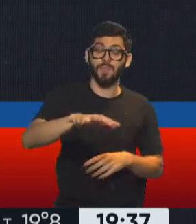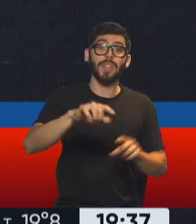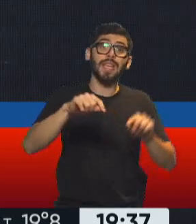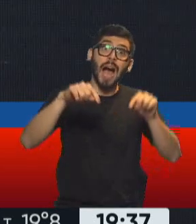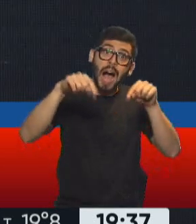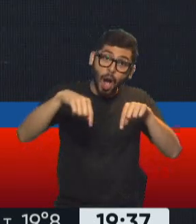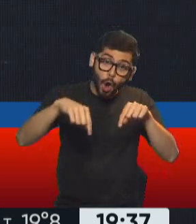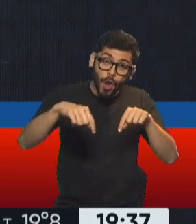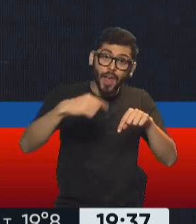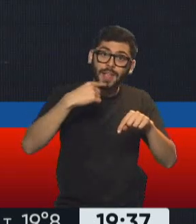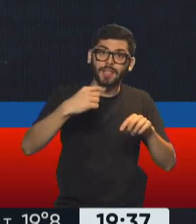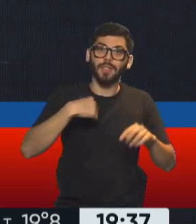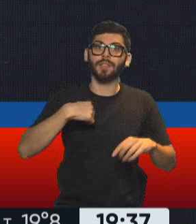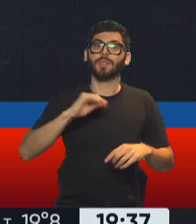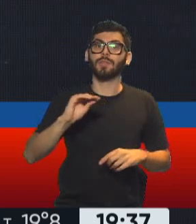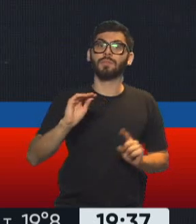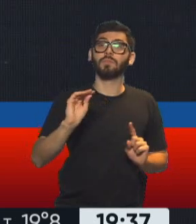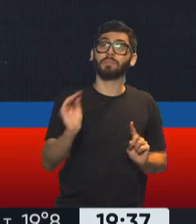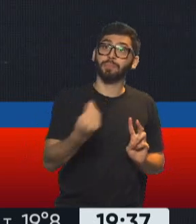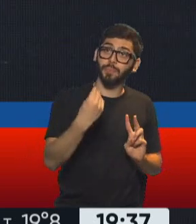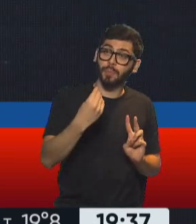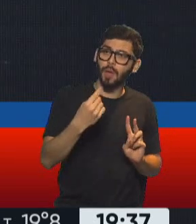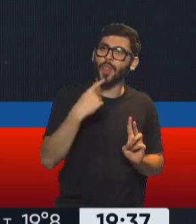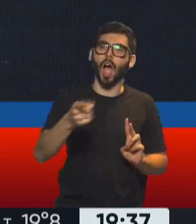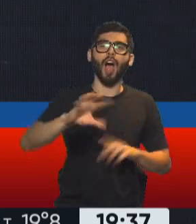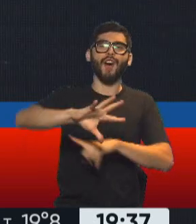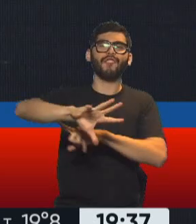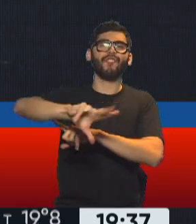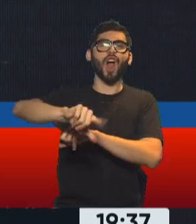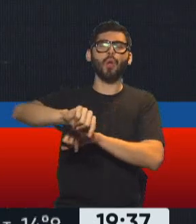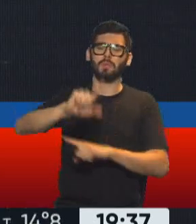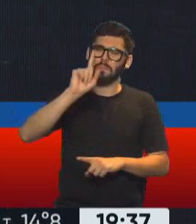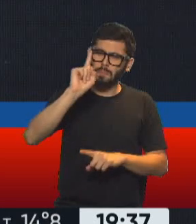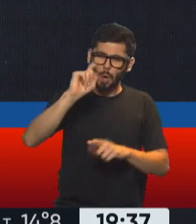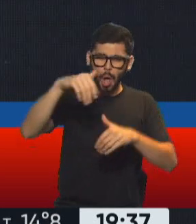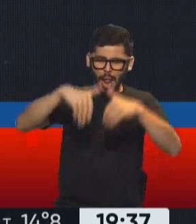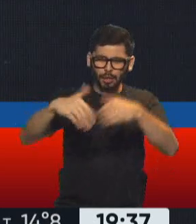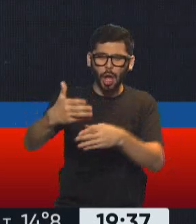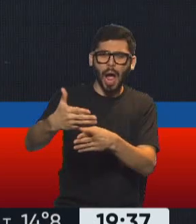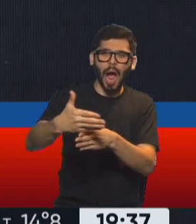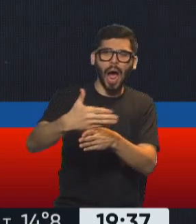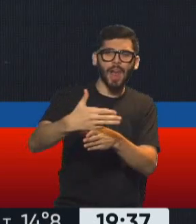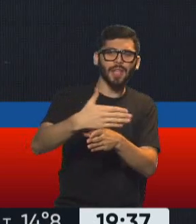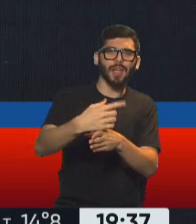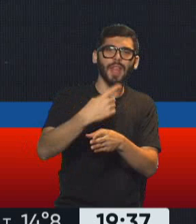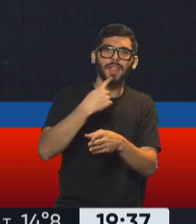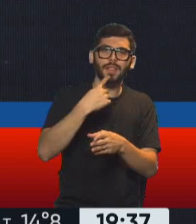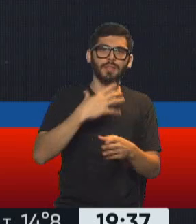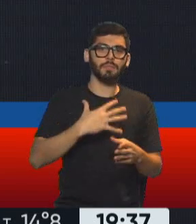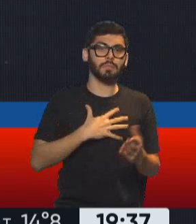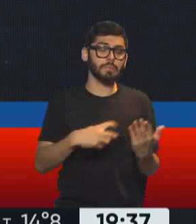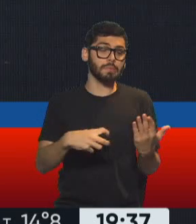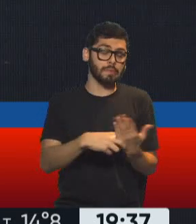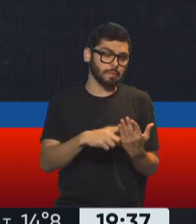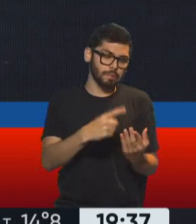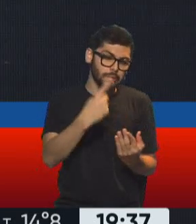posible derrota sea un fraude electoral. Pero ya en la previa de esas elecciones hablaba de que sus veedores tenían que estar muy atentos porque